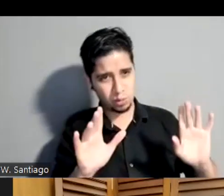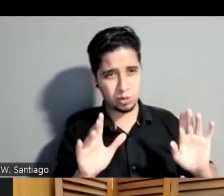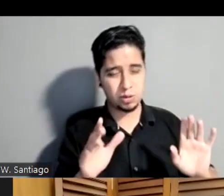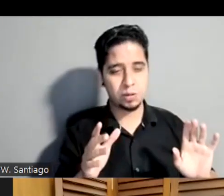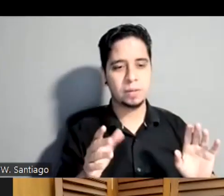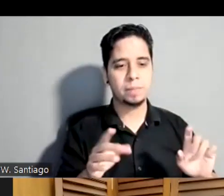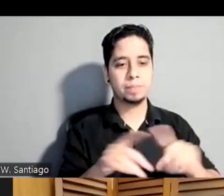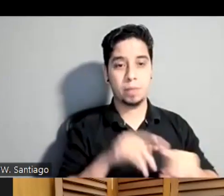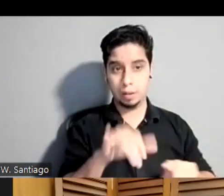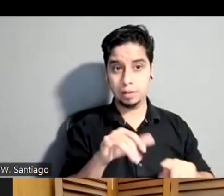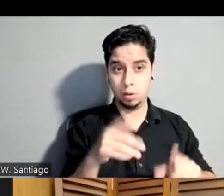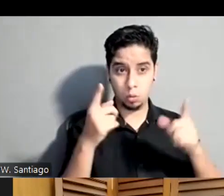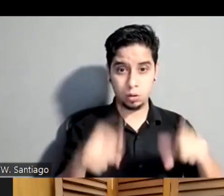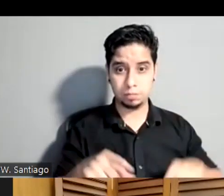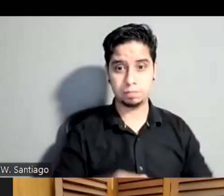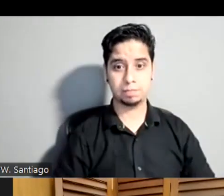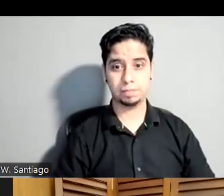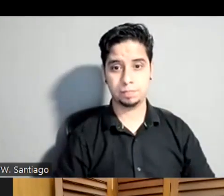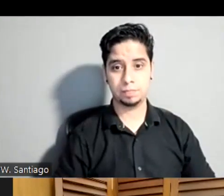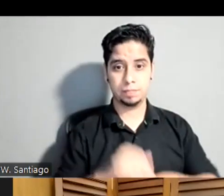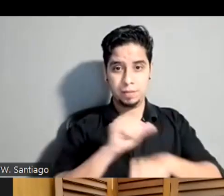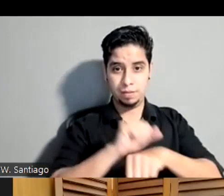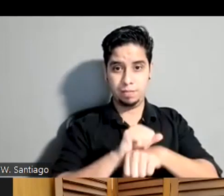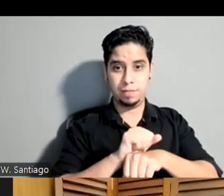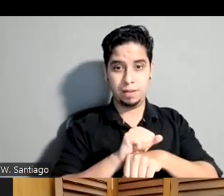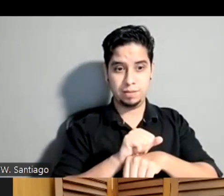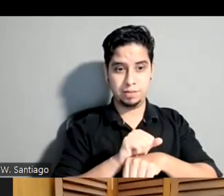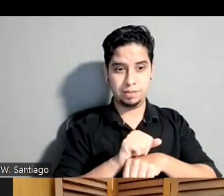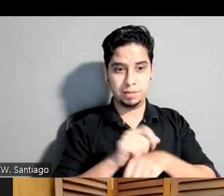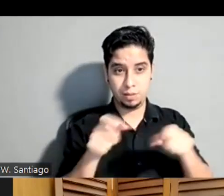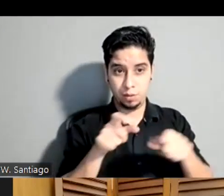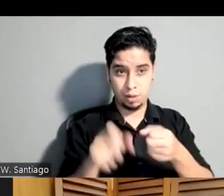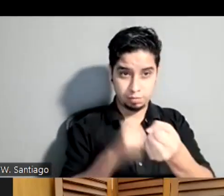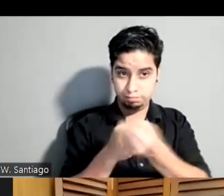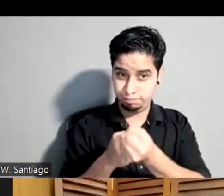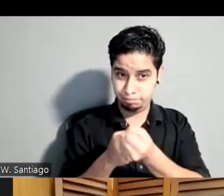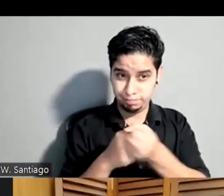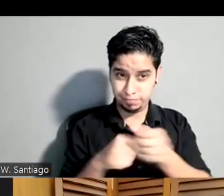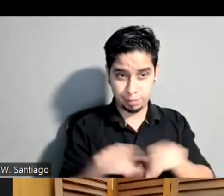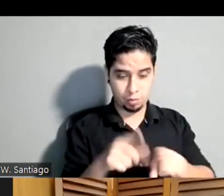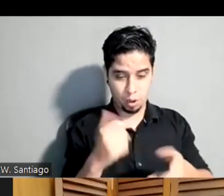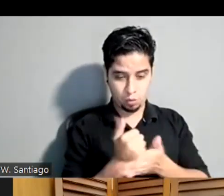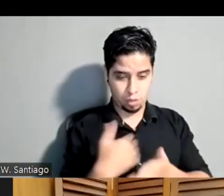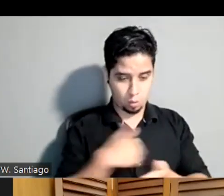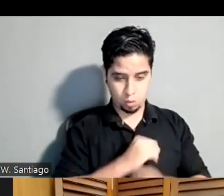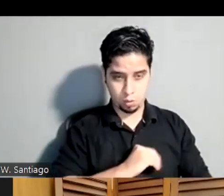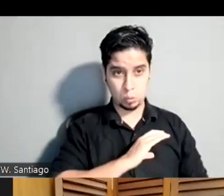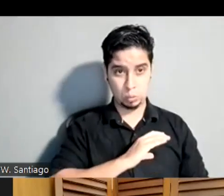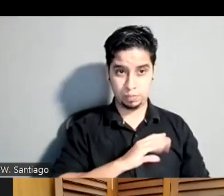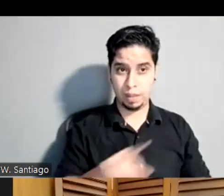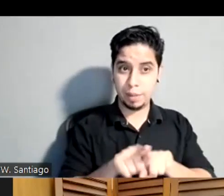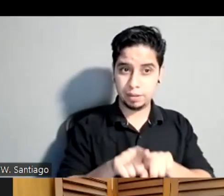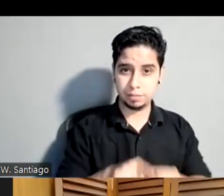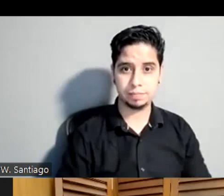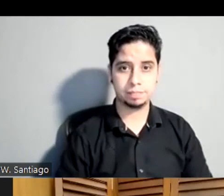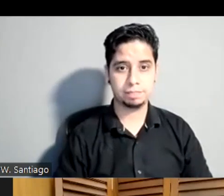Pero así es. Pero la labor del director era reforzar que podías ver, ¿sí? Y eso ayuda a uno, ¿verdad?, en el trabajo. Sí. No, y